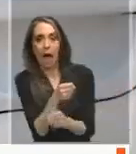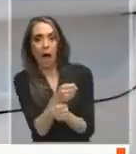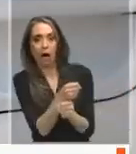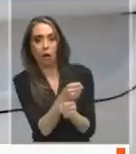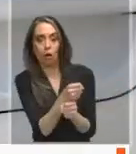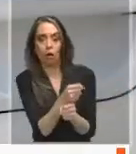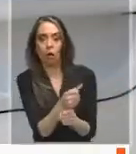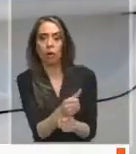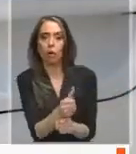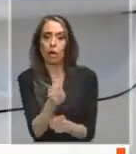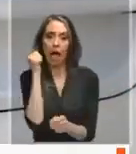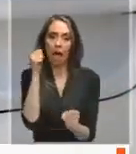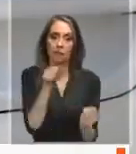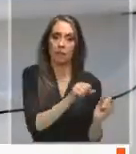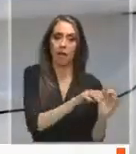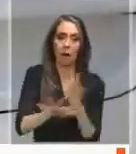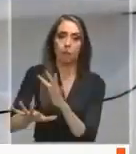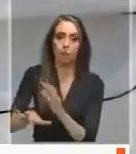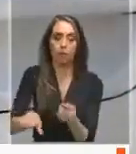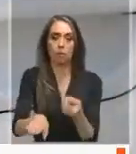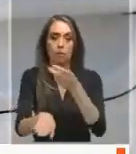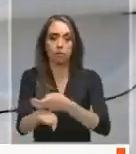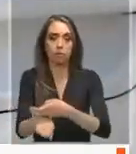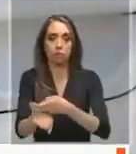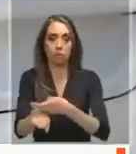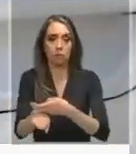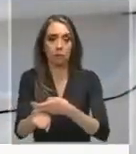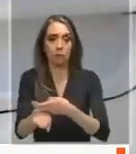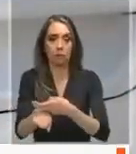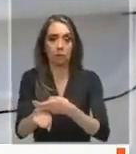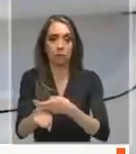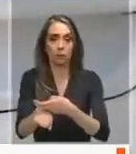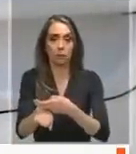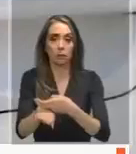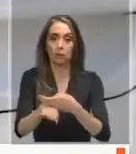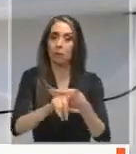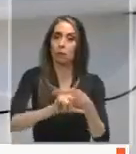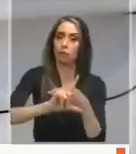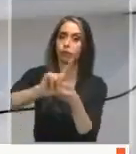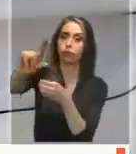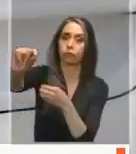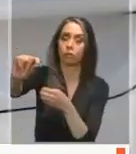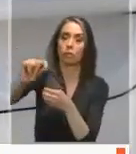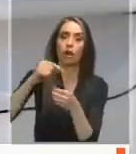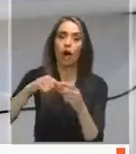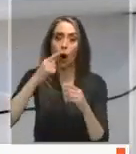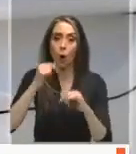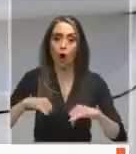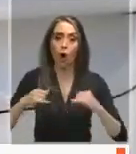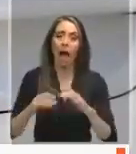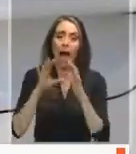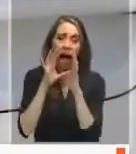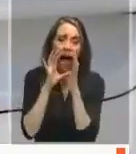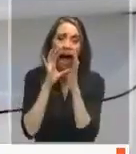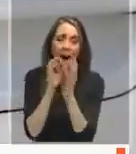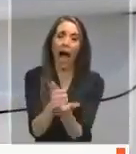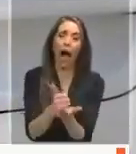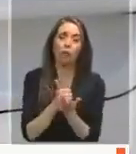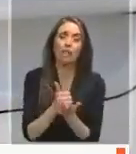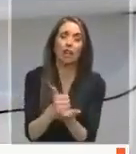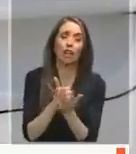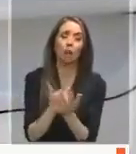a la parte de atrás de la camioneta y se fueron. Y el cabro gritaba,